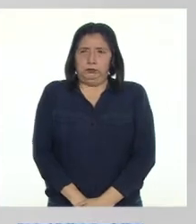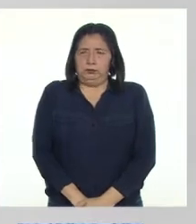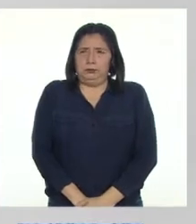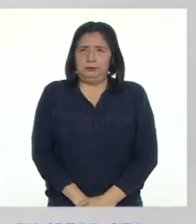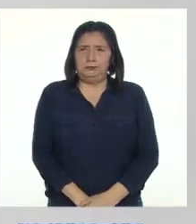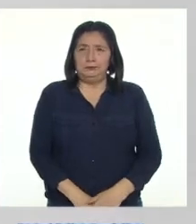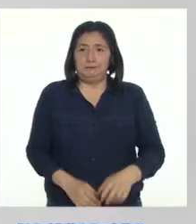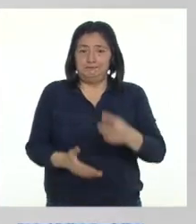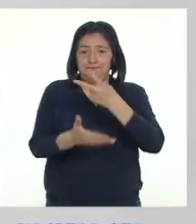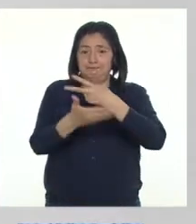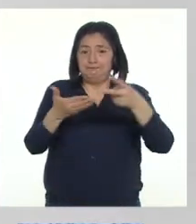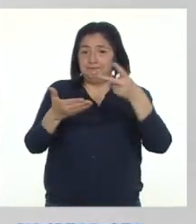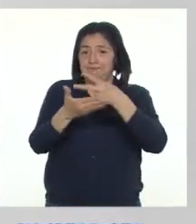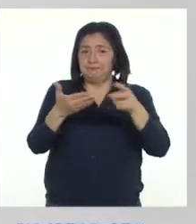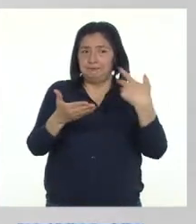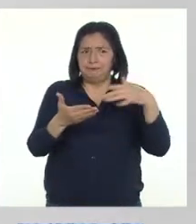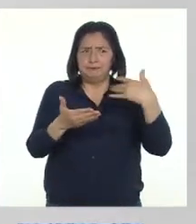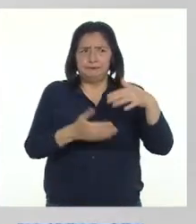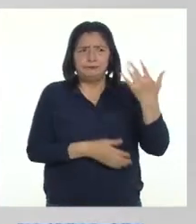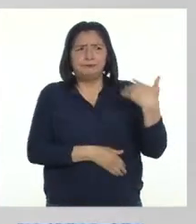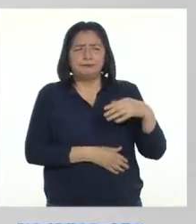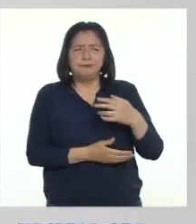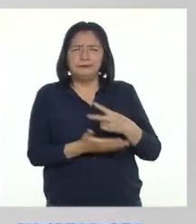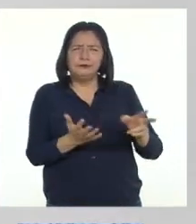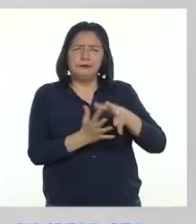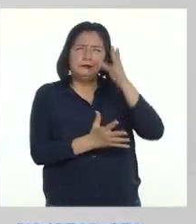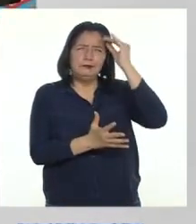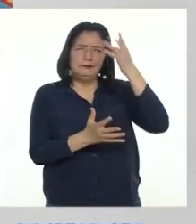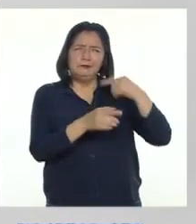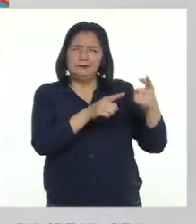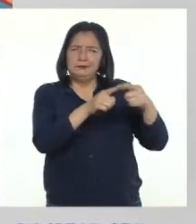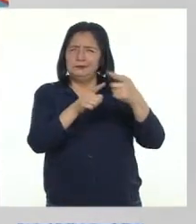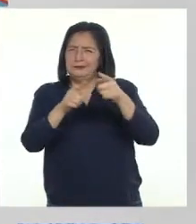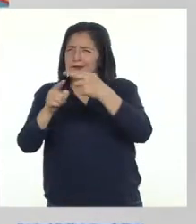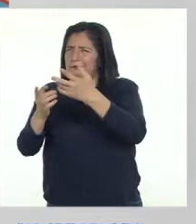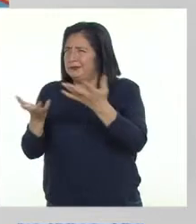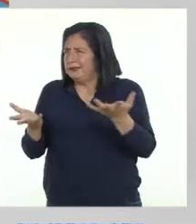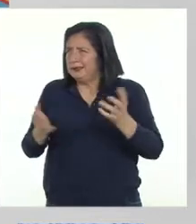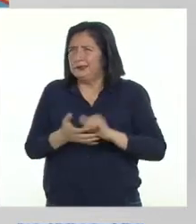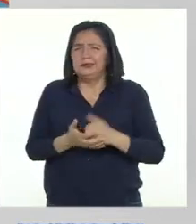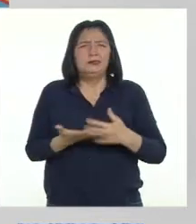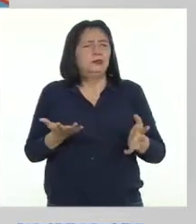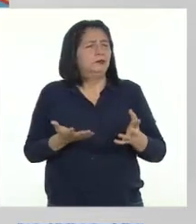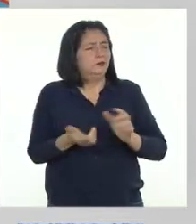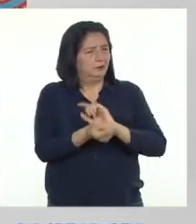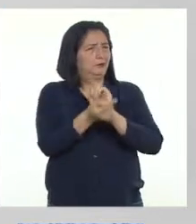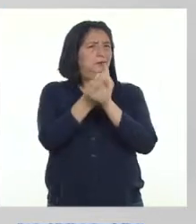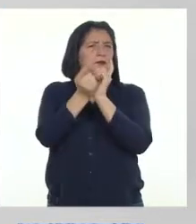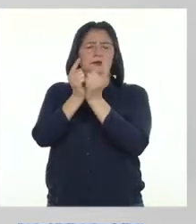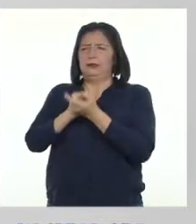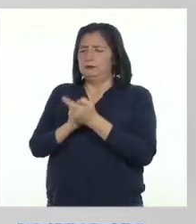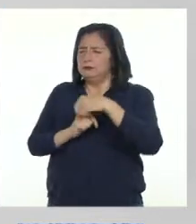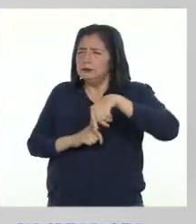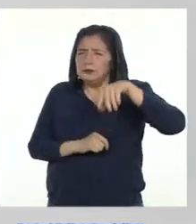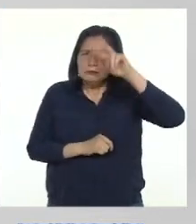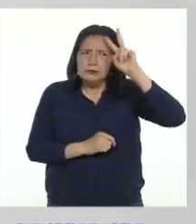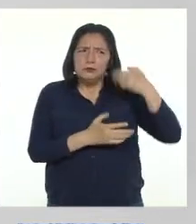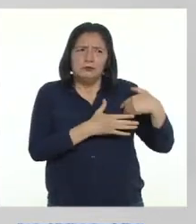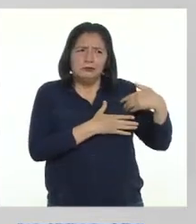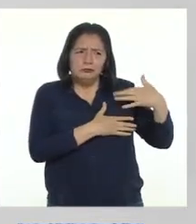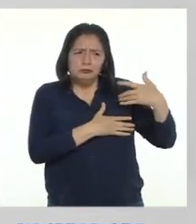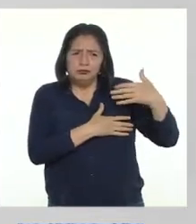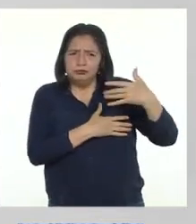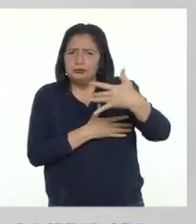Durante estas 2 semanas hemos aprendido mucho sobre los diferentes eventos y cambios que ha tenido el Perú en